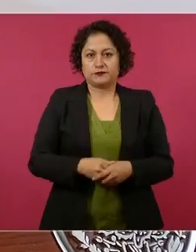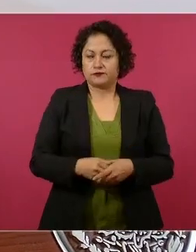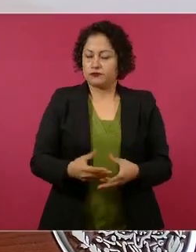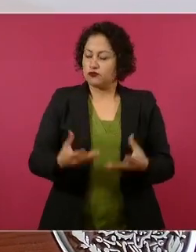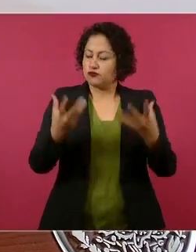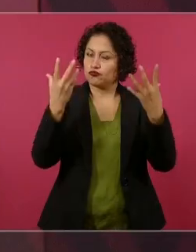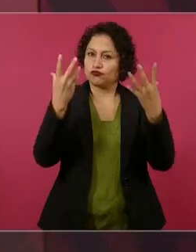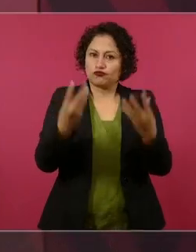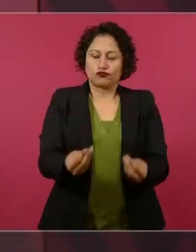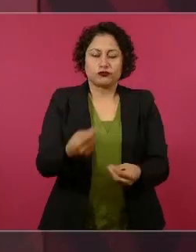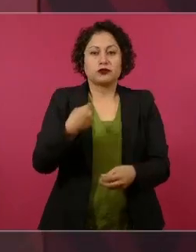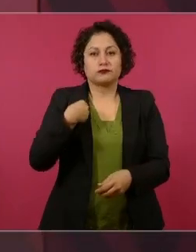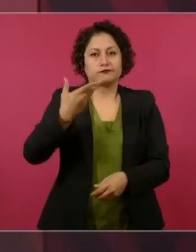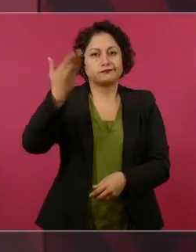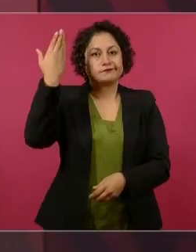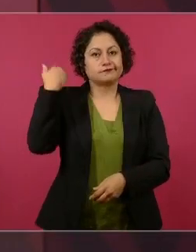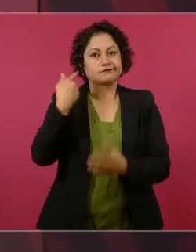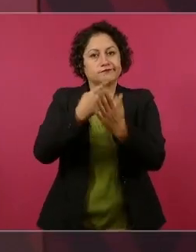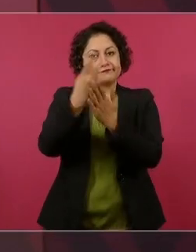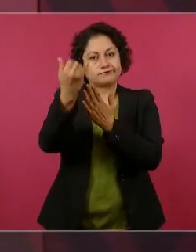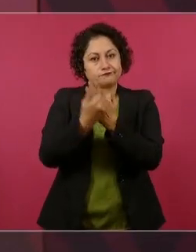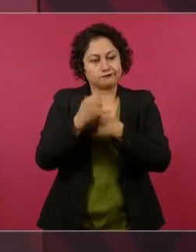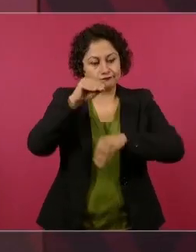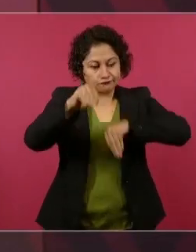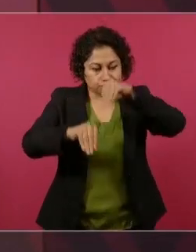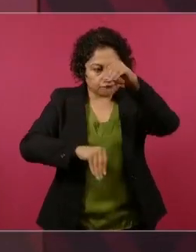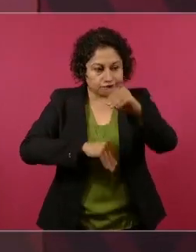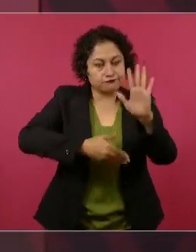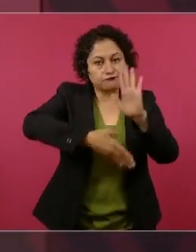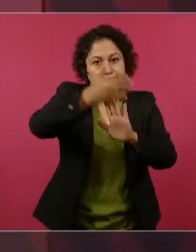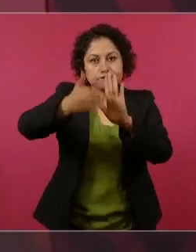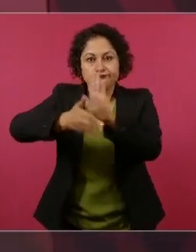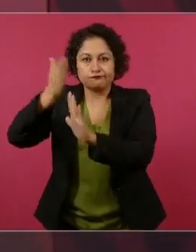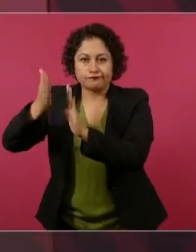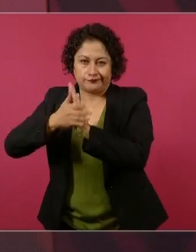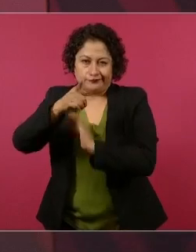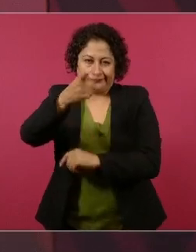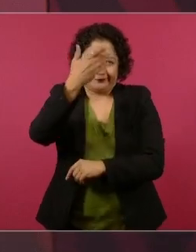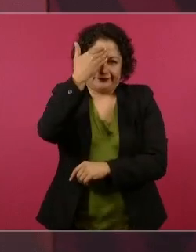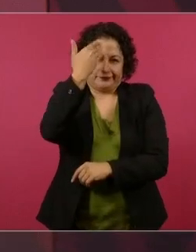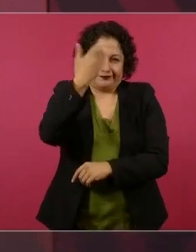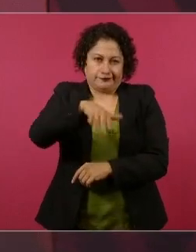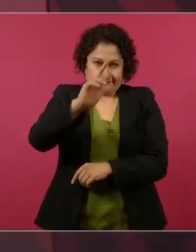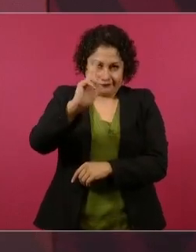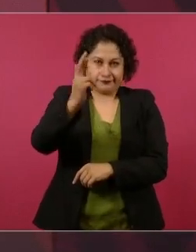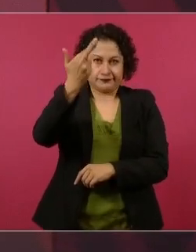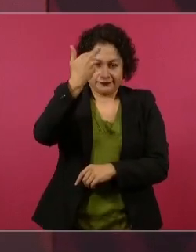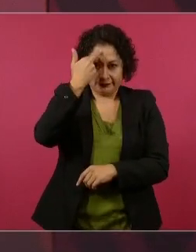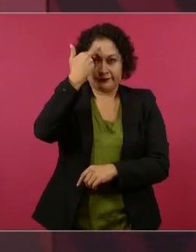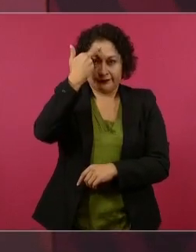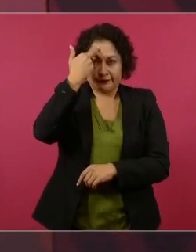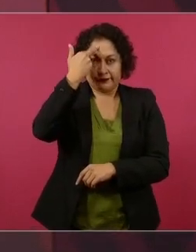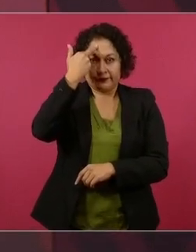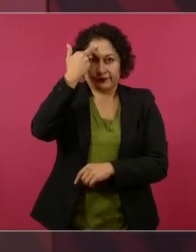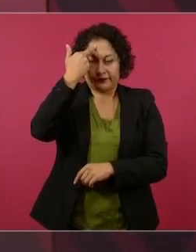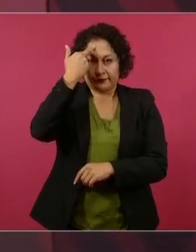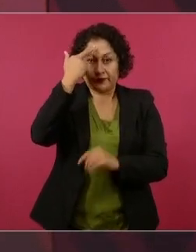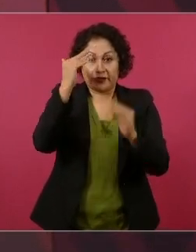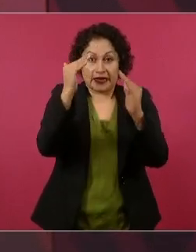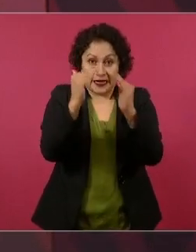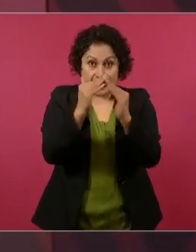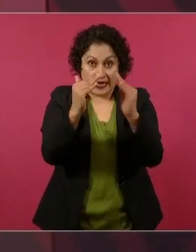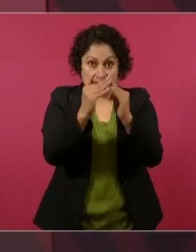muchas, muchas, muchas. ¿Saben que construíamos unidades habitacionales y se le daba a